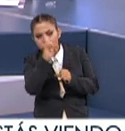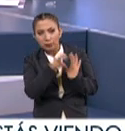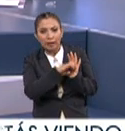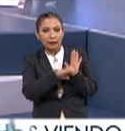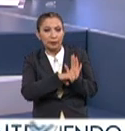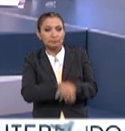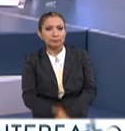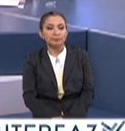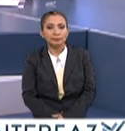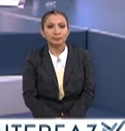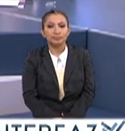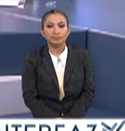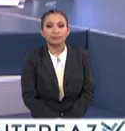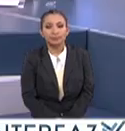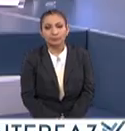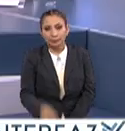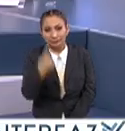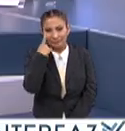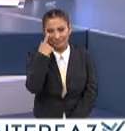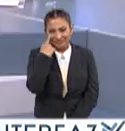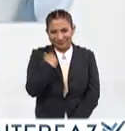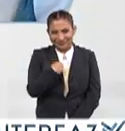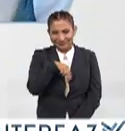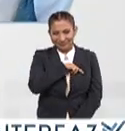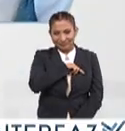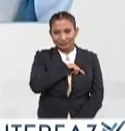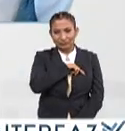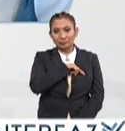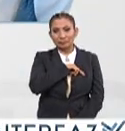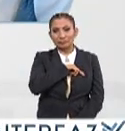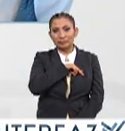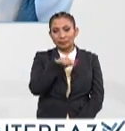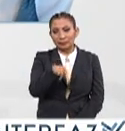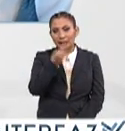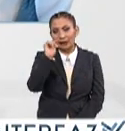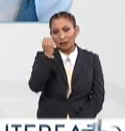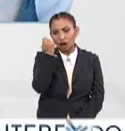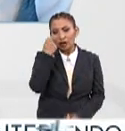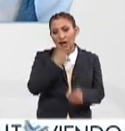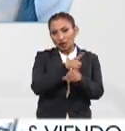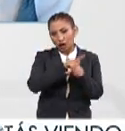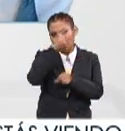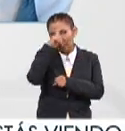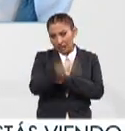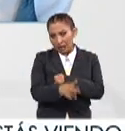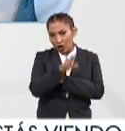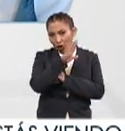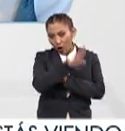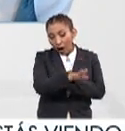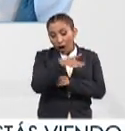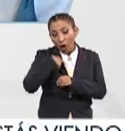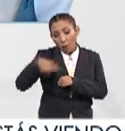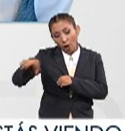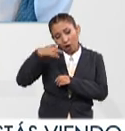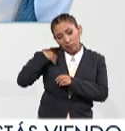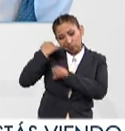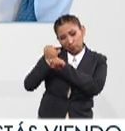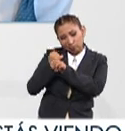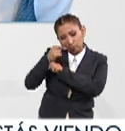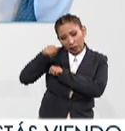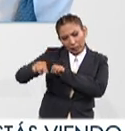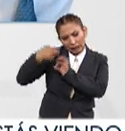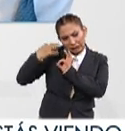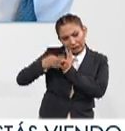ética? Fíjate que nosotros, el Tecnológico Nacional de México, en base a los estudios que ha hecho